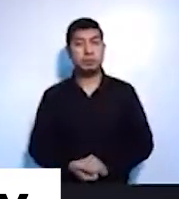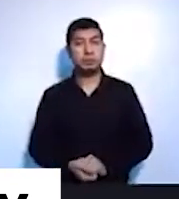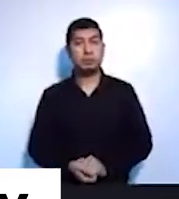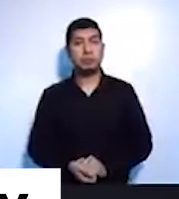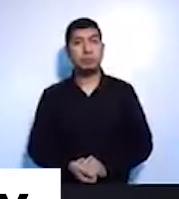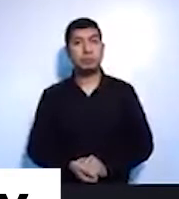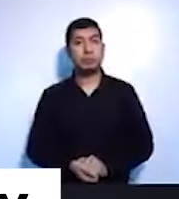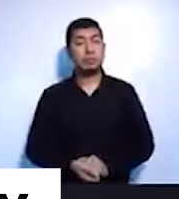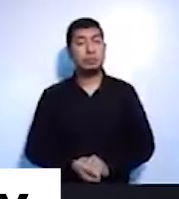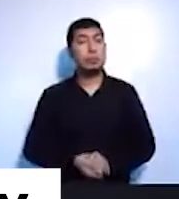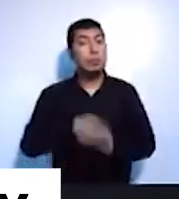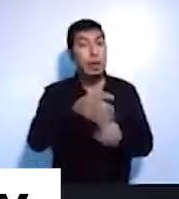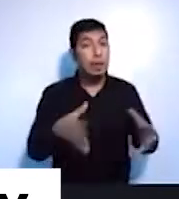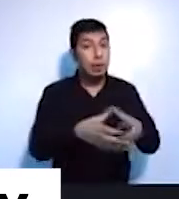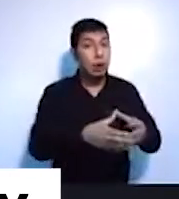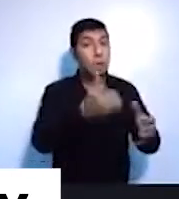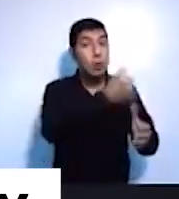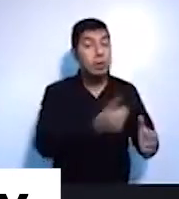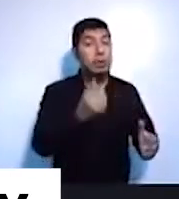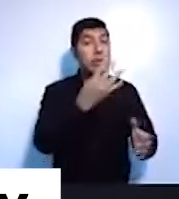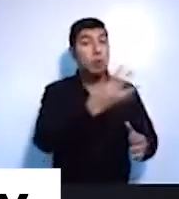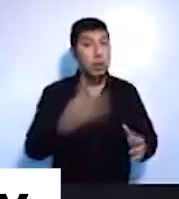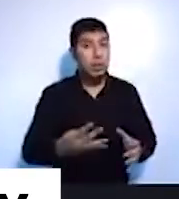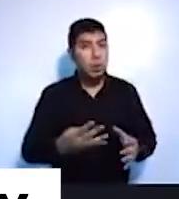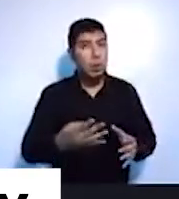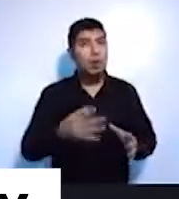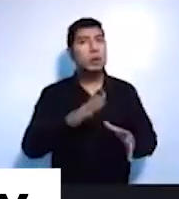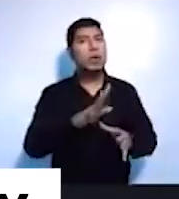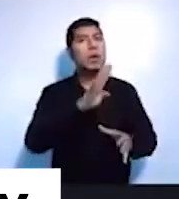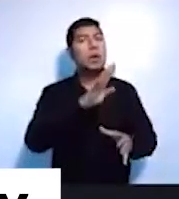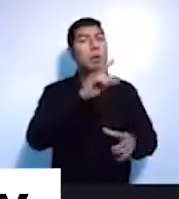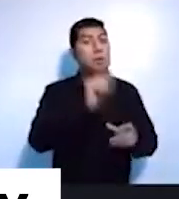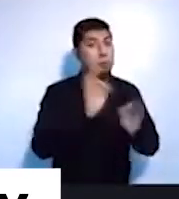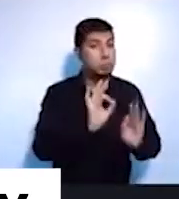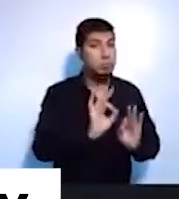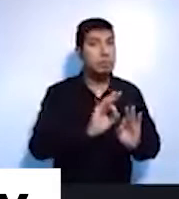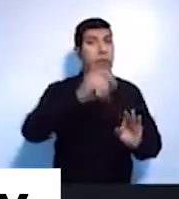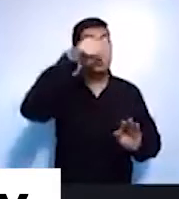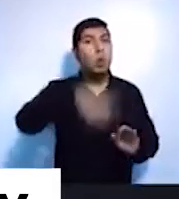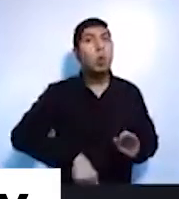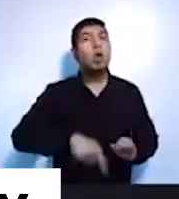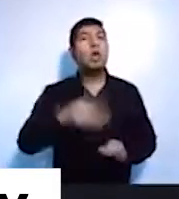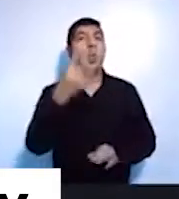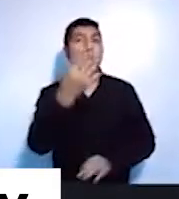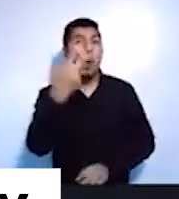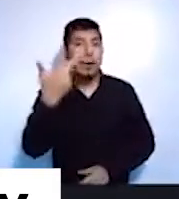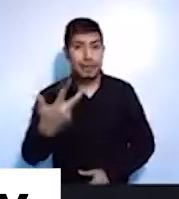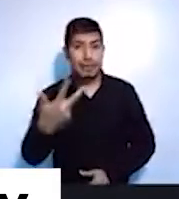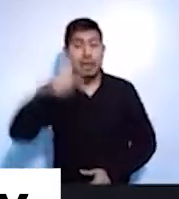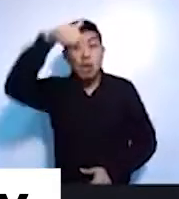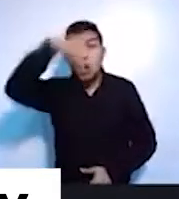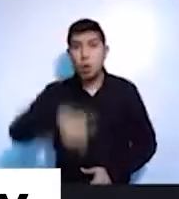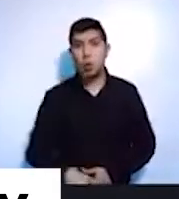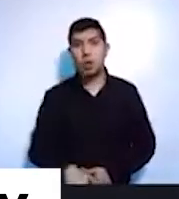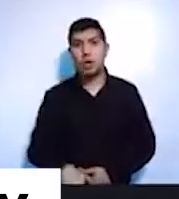De ellas, como acaba de mencionar el señor gobernador, son 43 que se reportan en el día de hoy, de las cuales